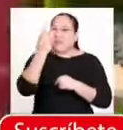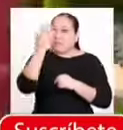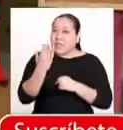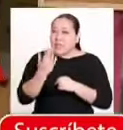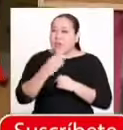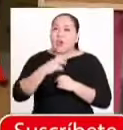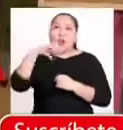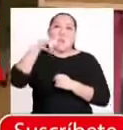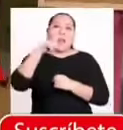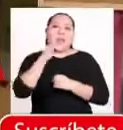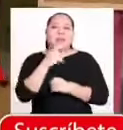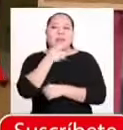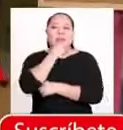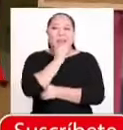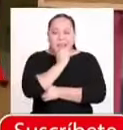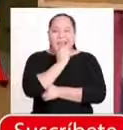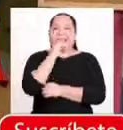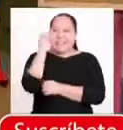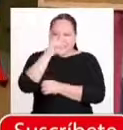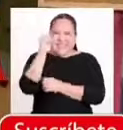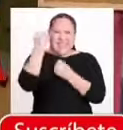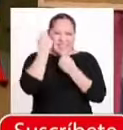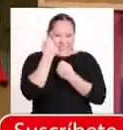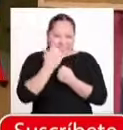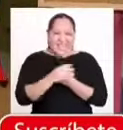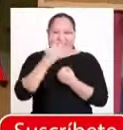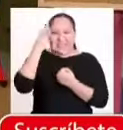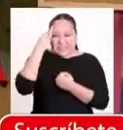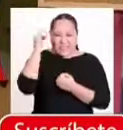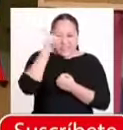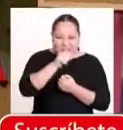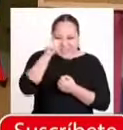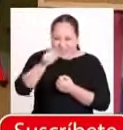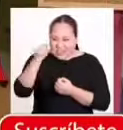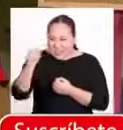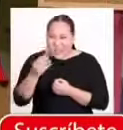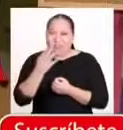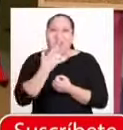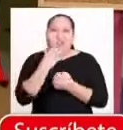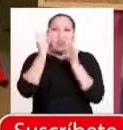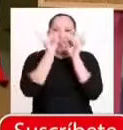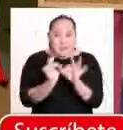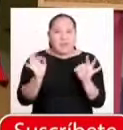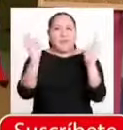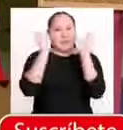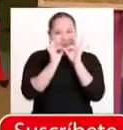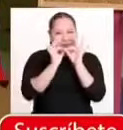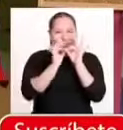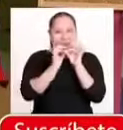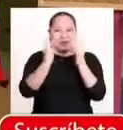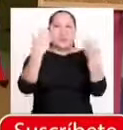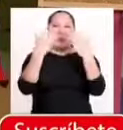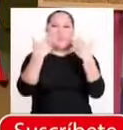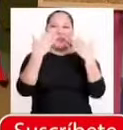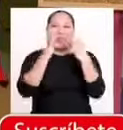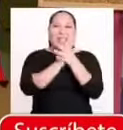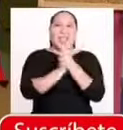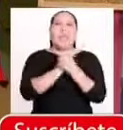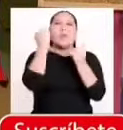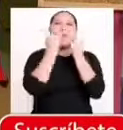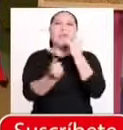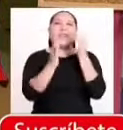plástico. ¡Ya entiendo! ¡Saber de estos colores es importante! Vamos con nuestra